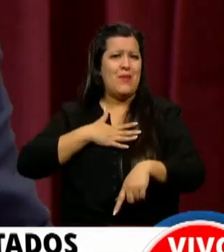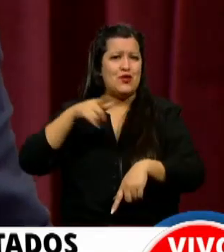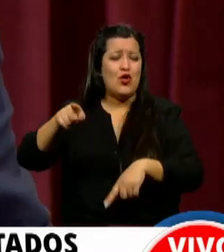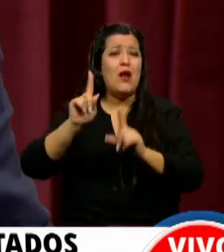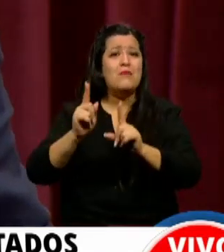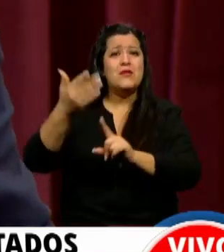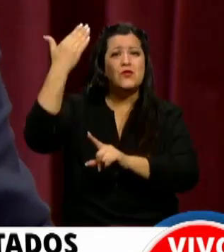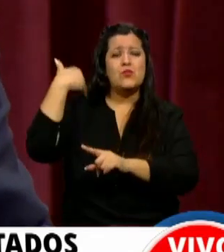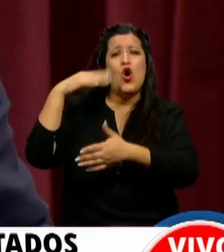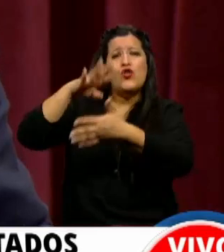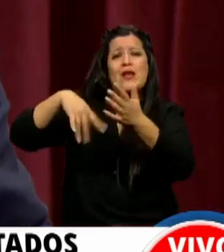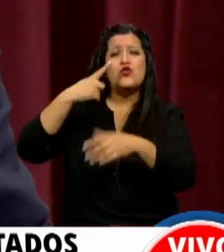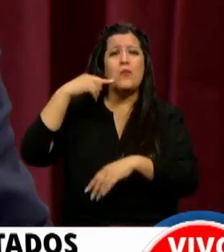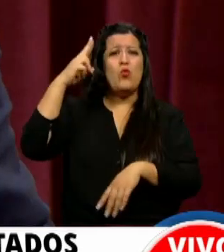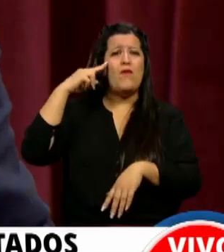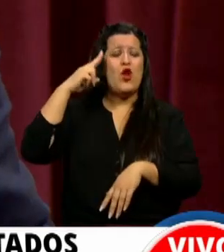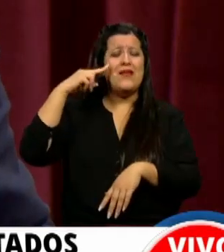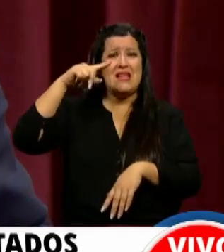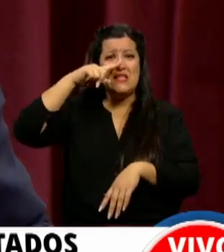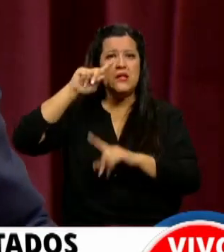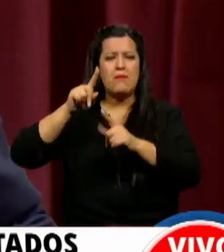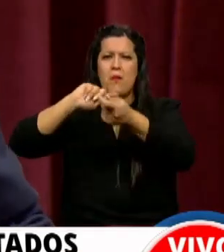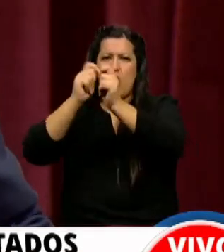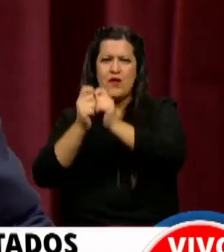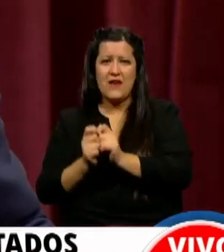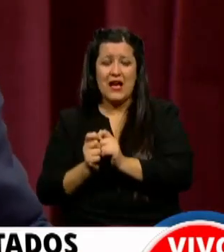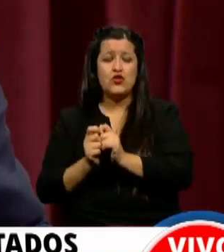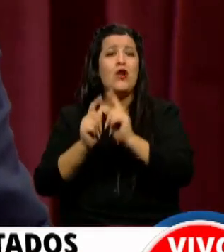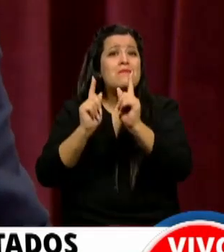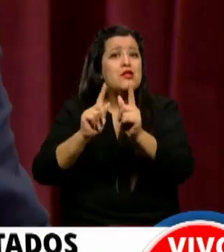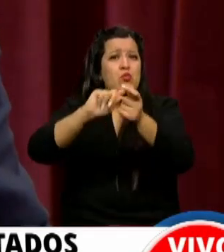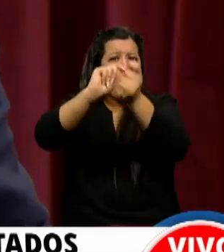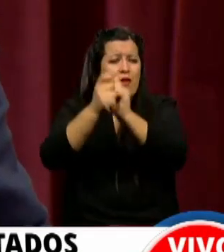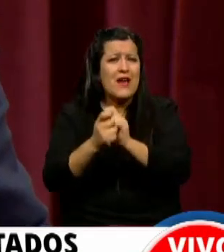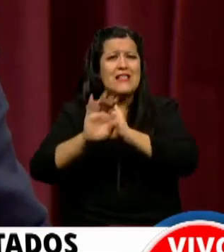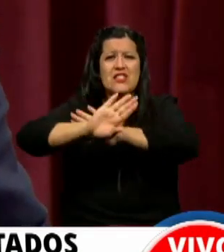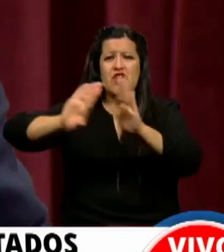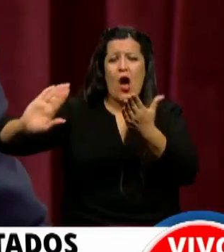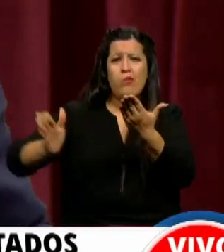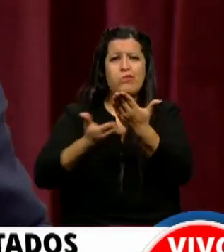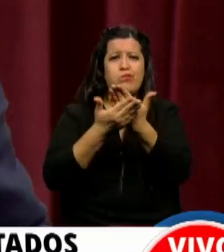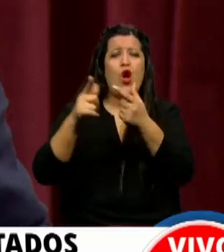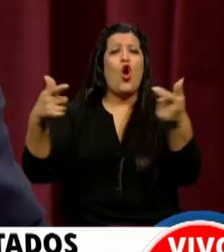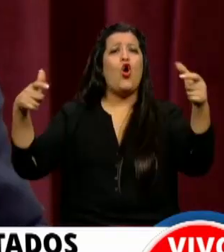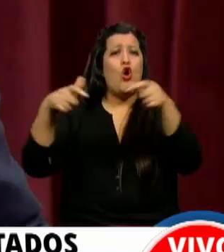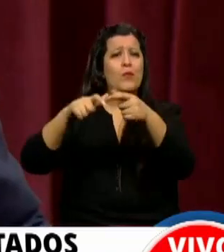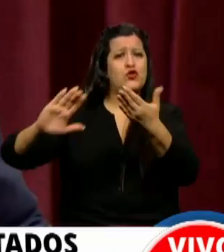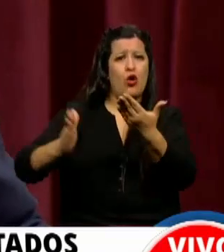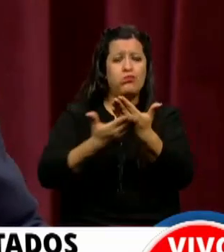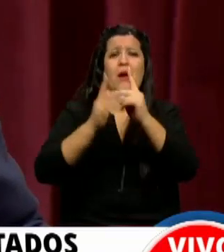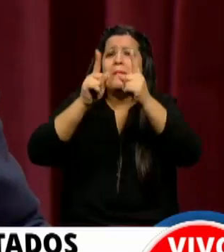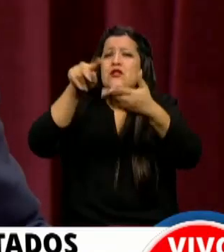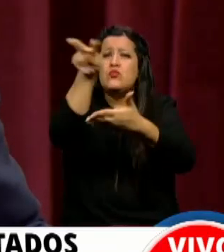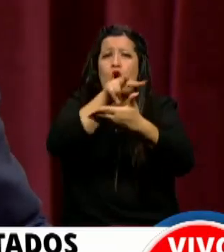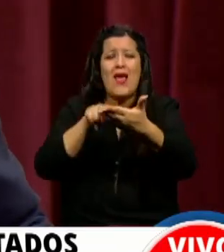en 1997 y sus modificaciones, con las modificaciones introducidas por la Comisión y leídas